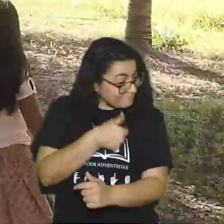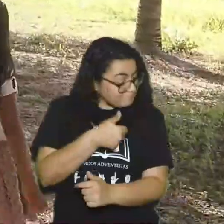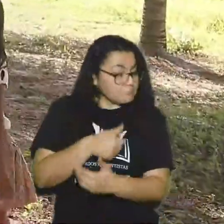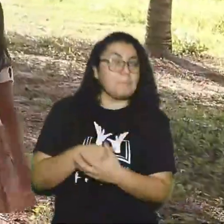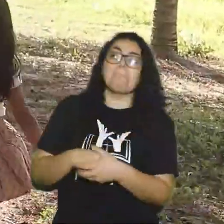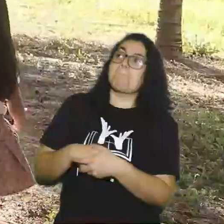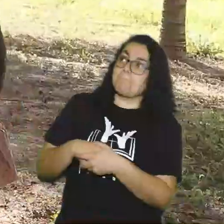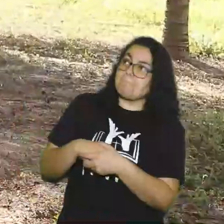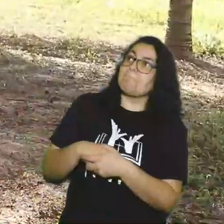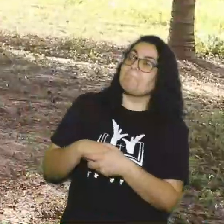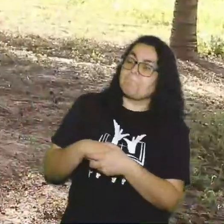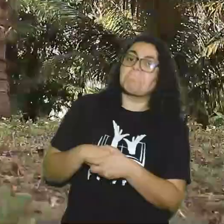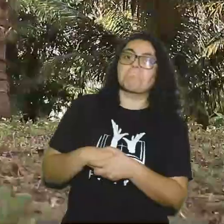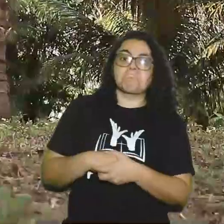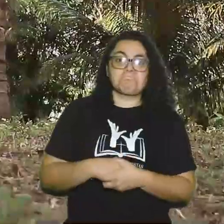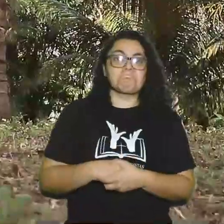placer.